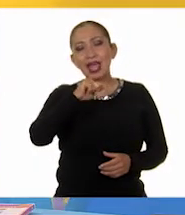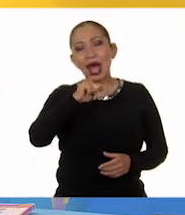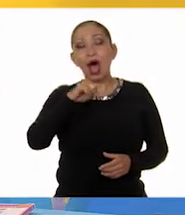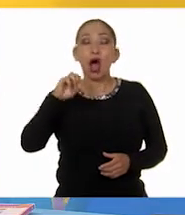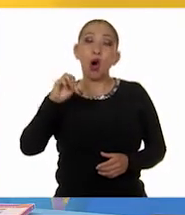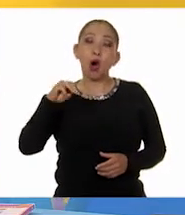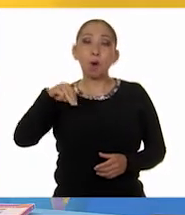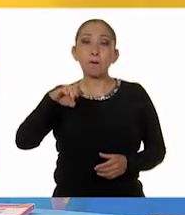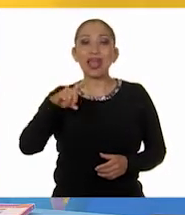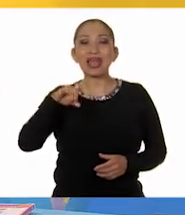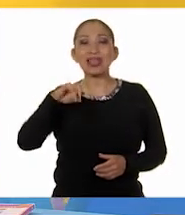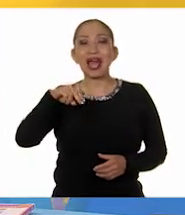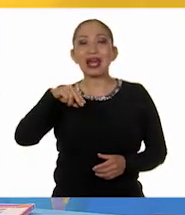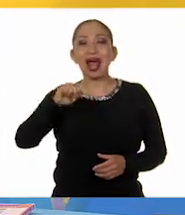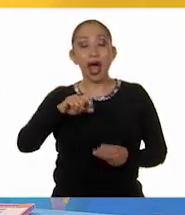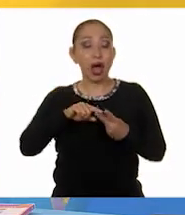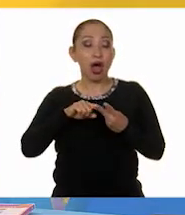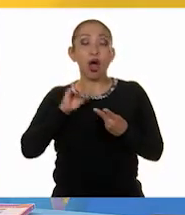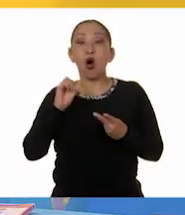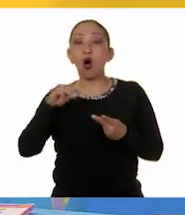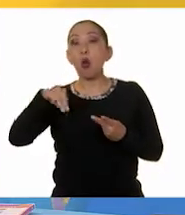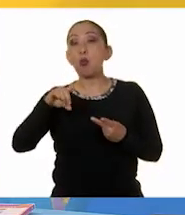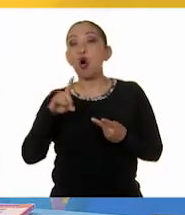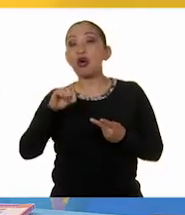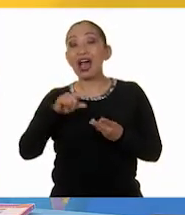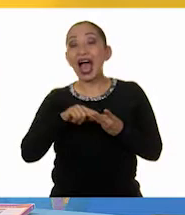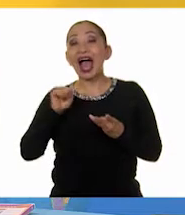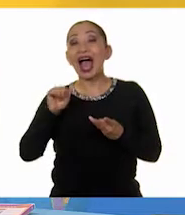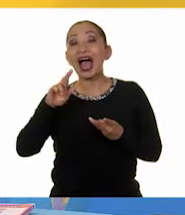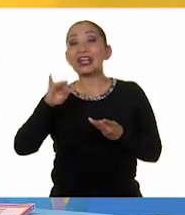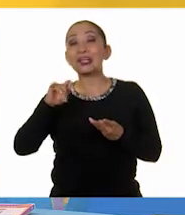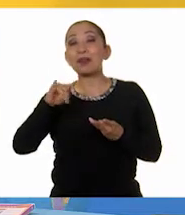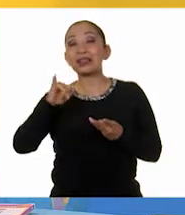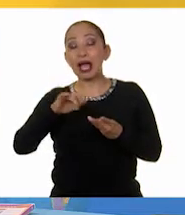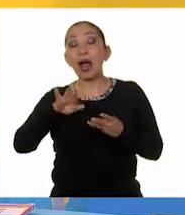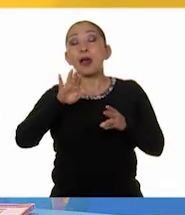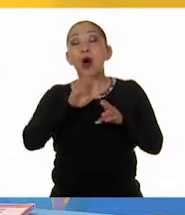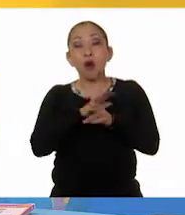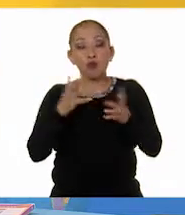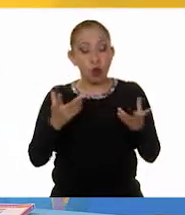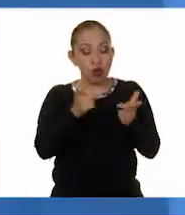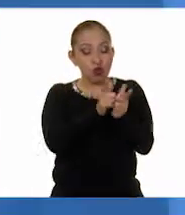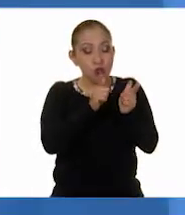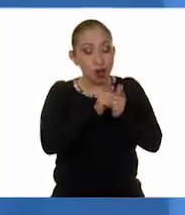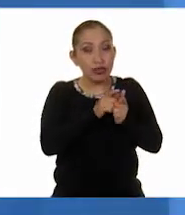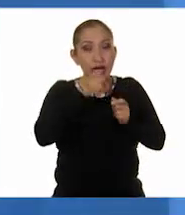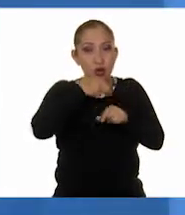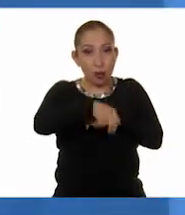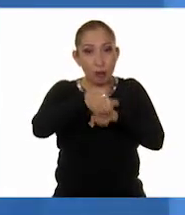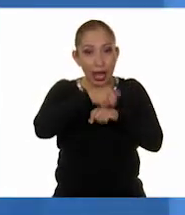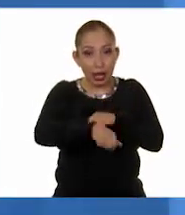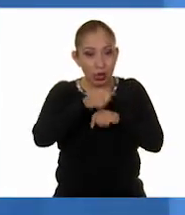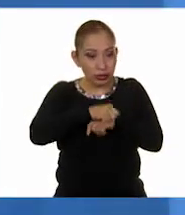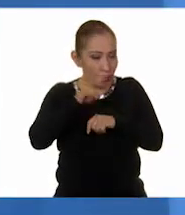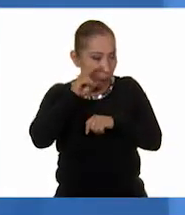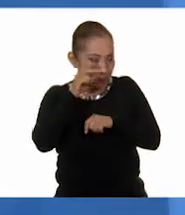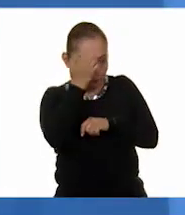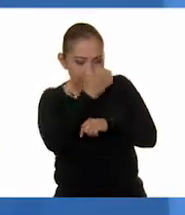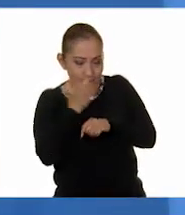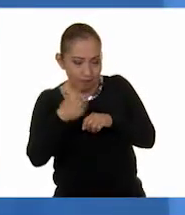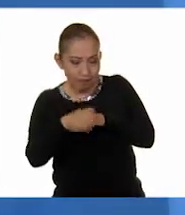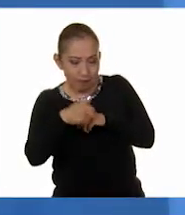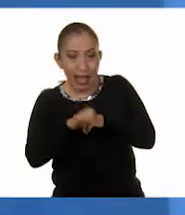mediana o la moda como representantes de un conjunto de datos estadísticos. Y para eso, ¿qué vamos